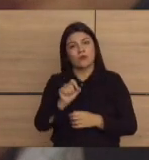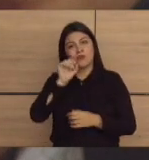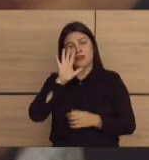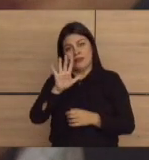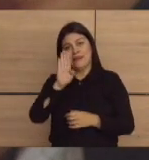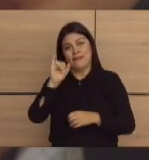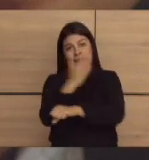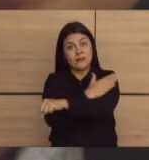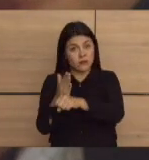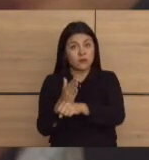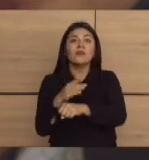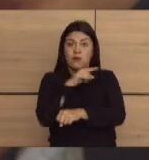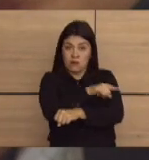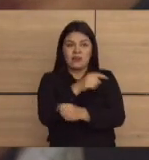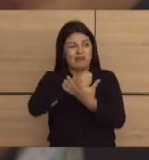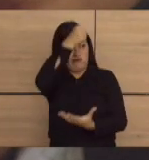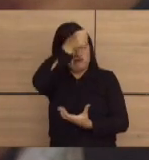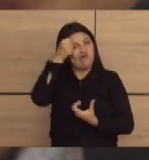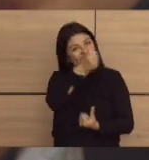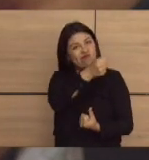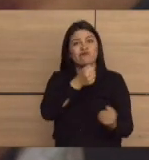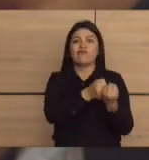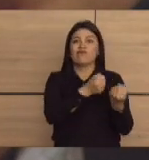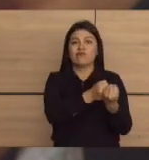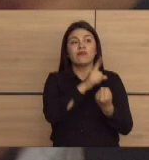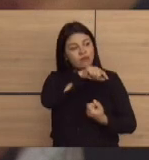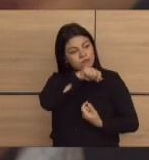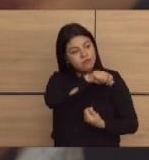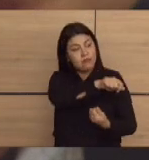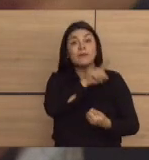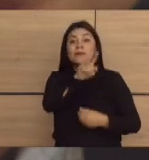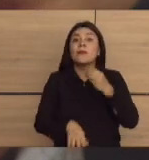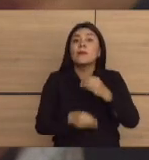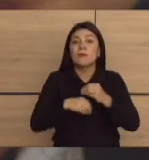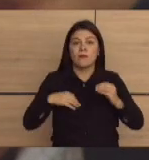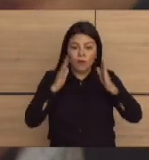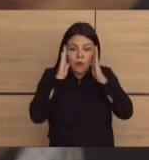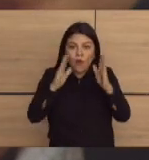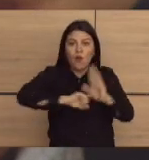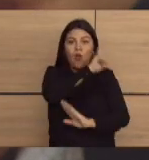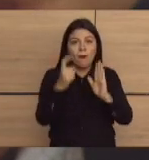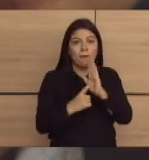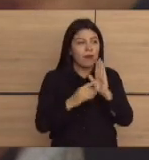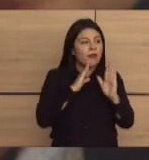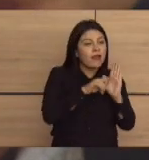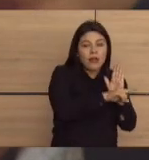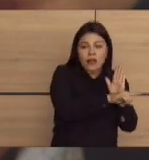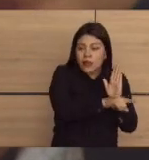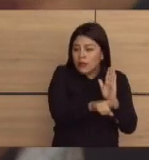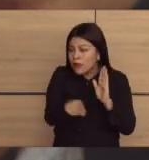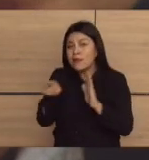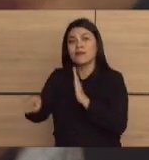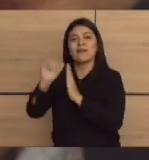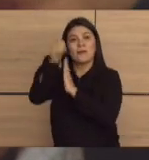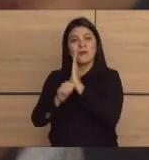pesos. Y que también estemos vinculando en esa atención integral todos los programas de